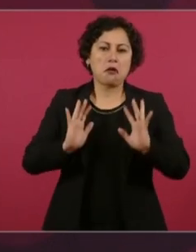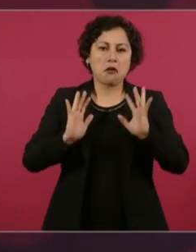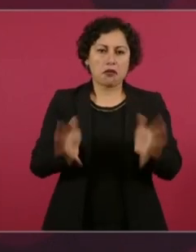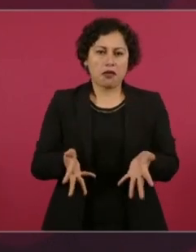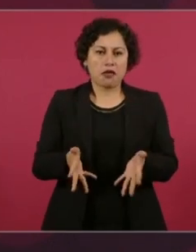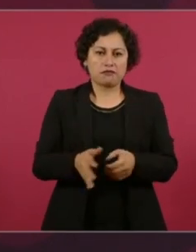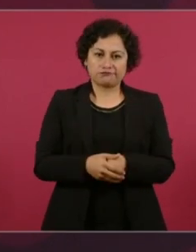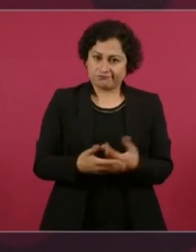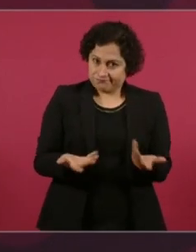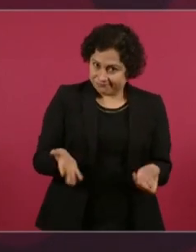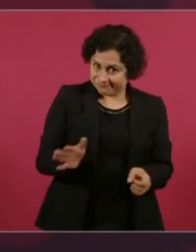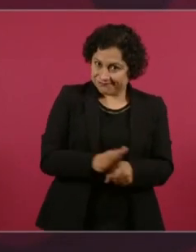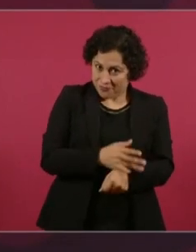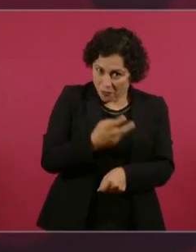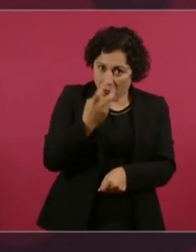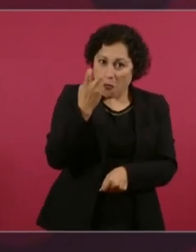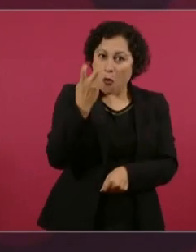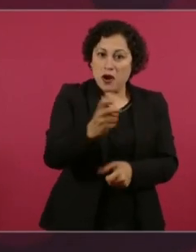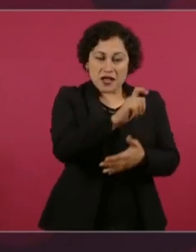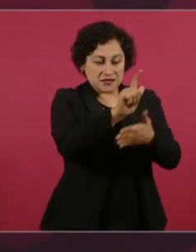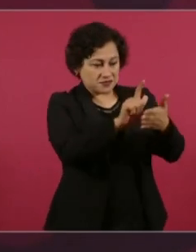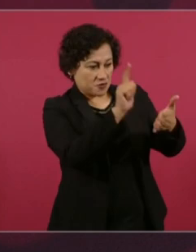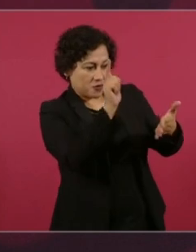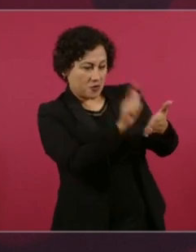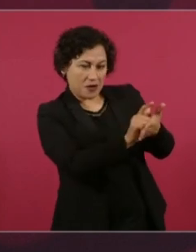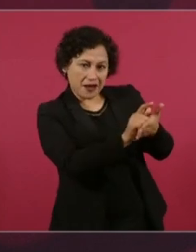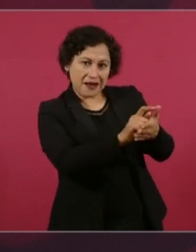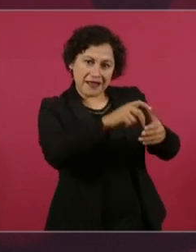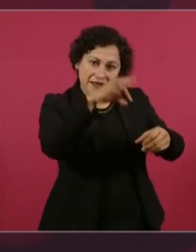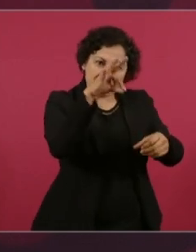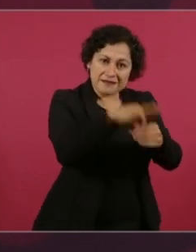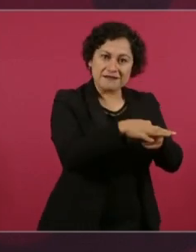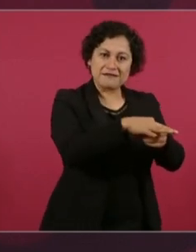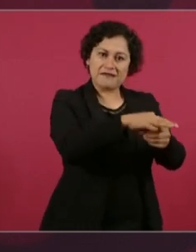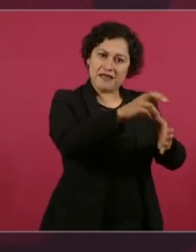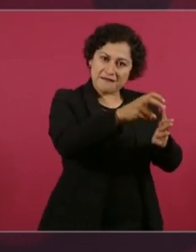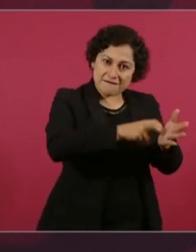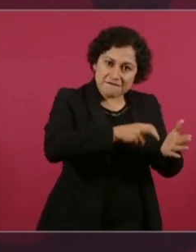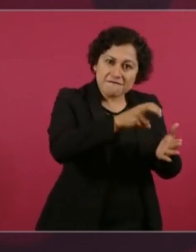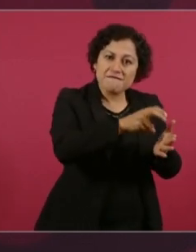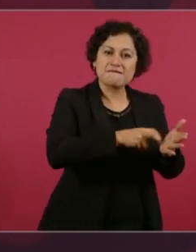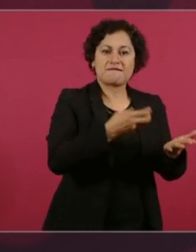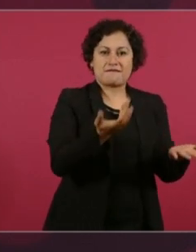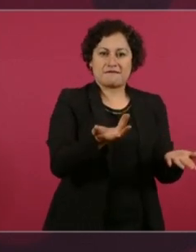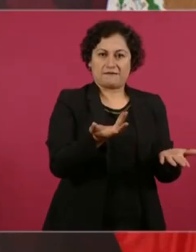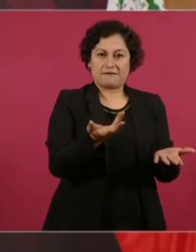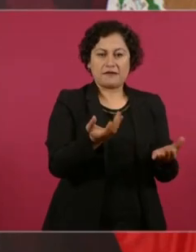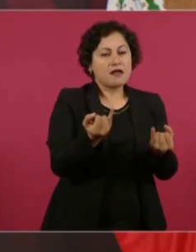igual los partidos y los vividores